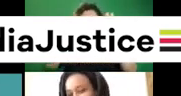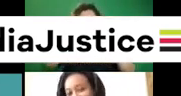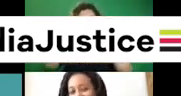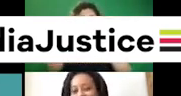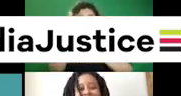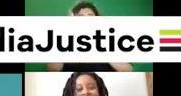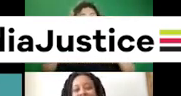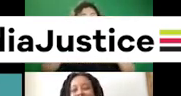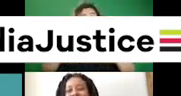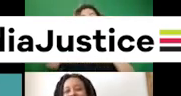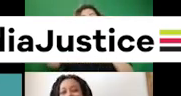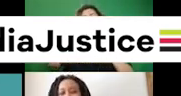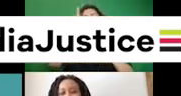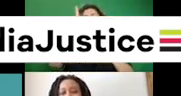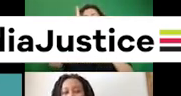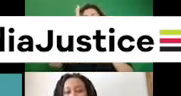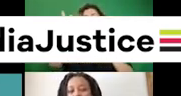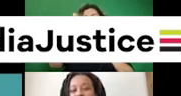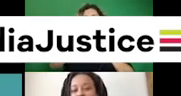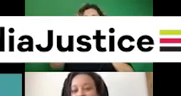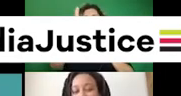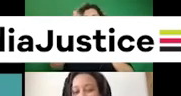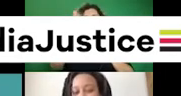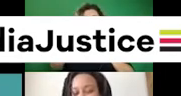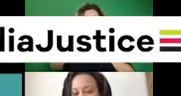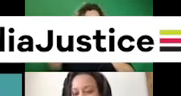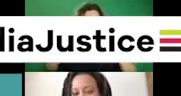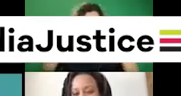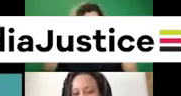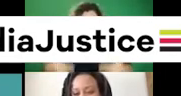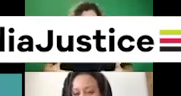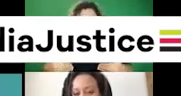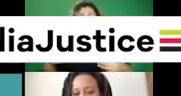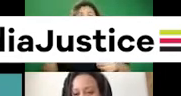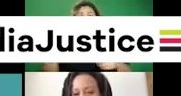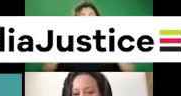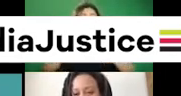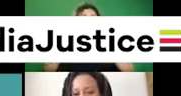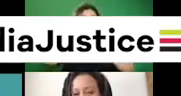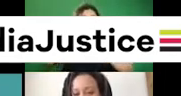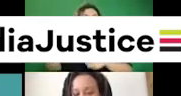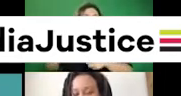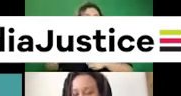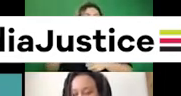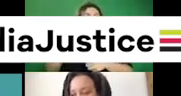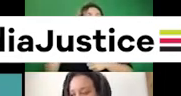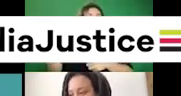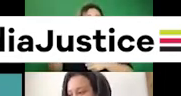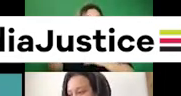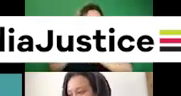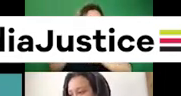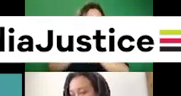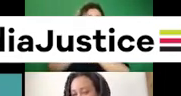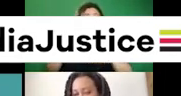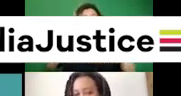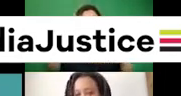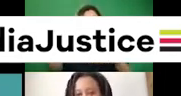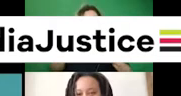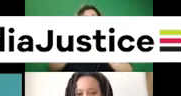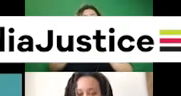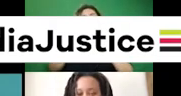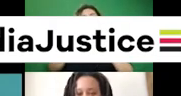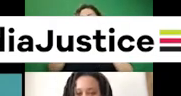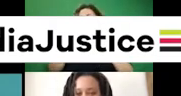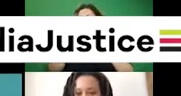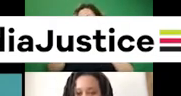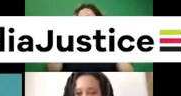hola a todos mi nombre es saldría en reina yo vivo en siero washington aquí